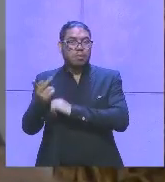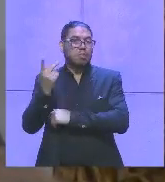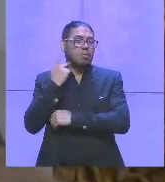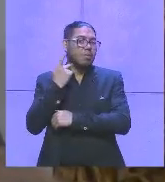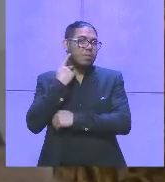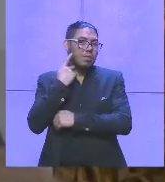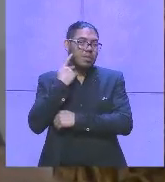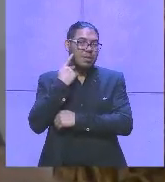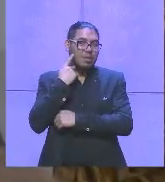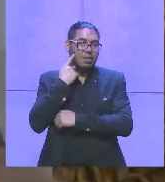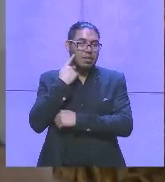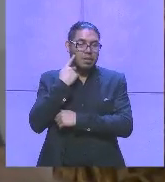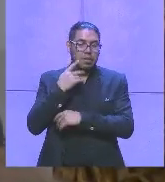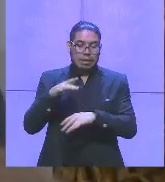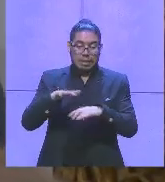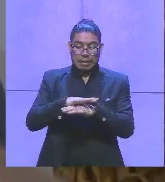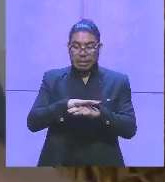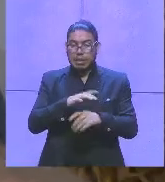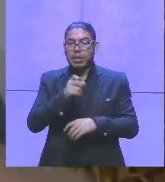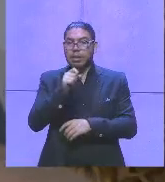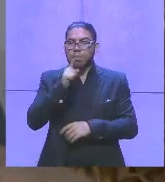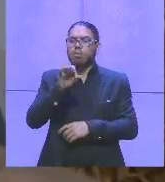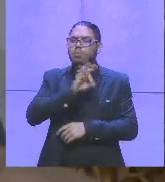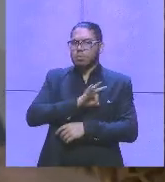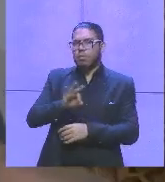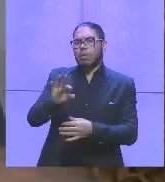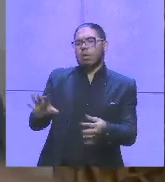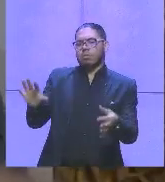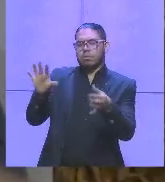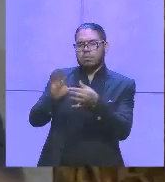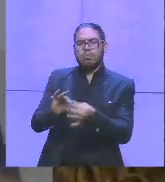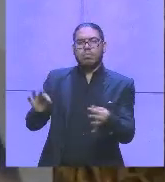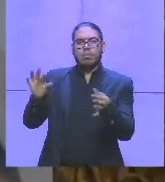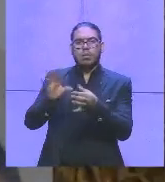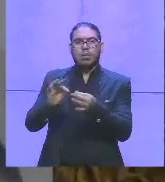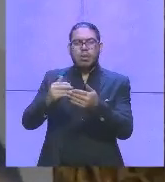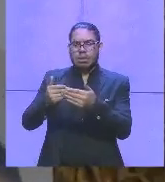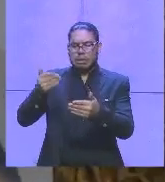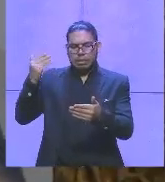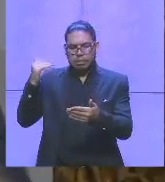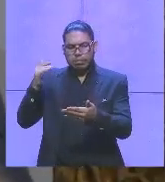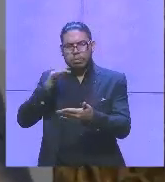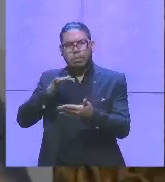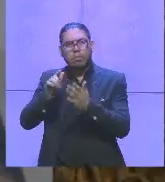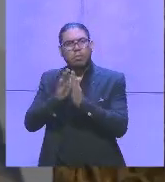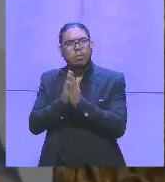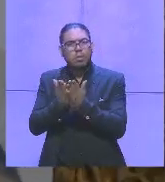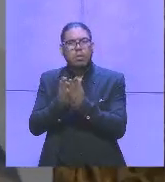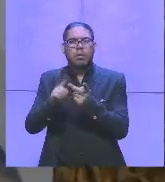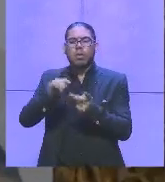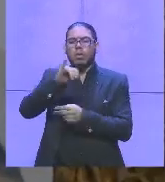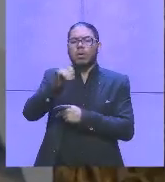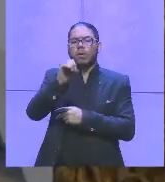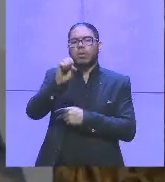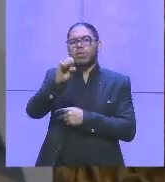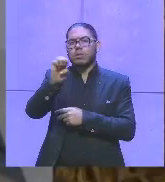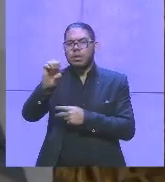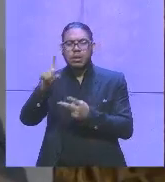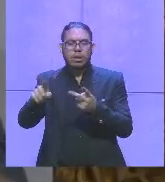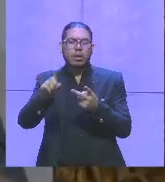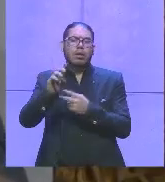en México puede ser contada pues, desde los textos de José Woldenberg o del